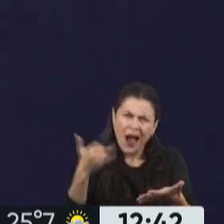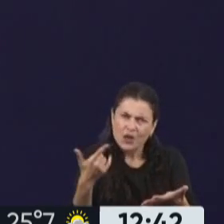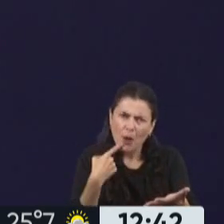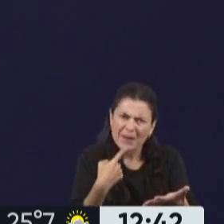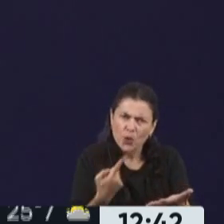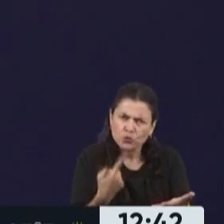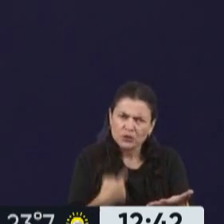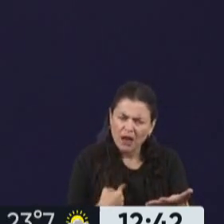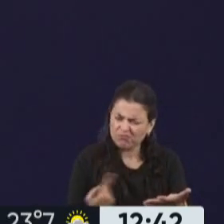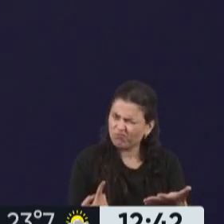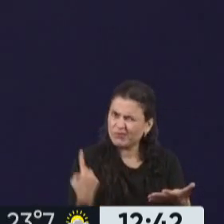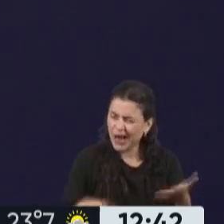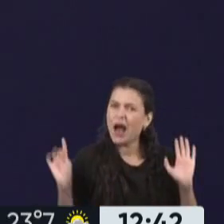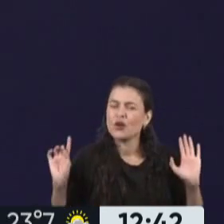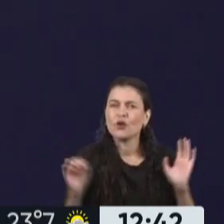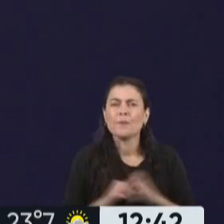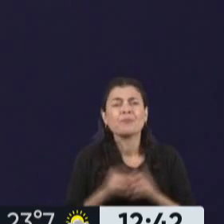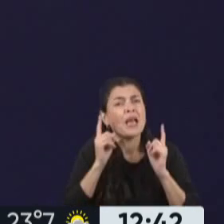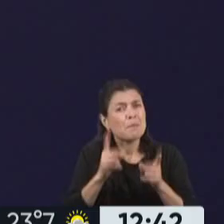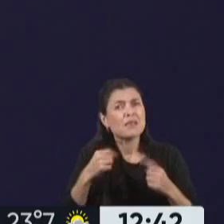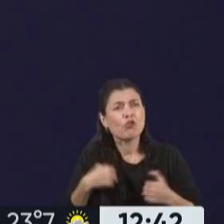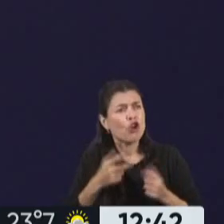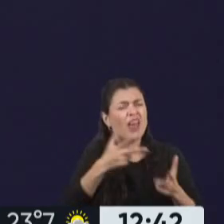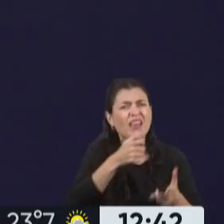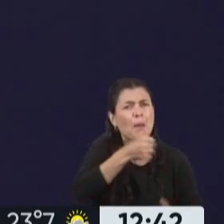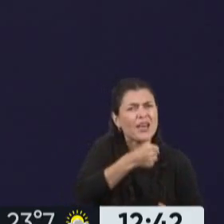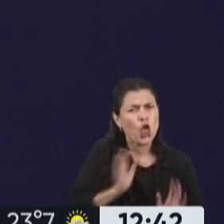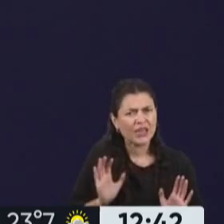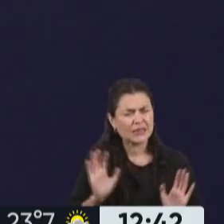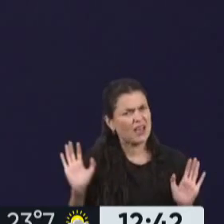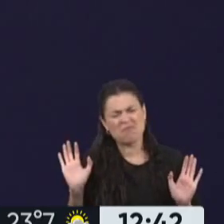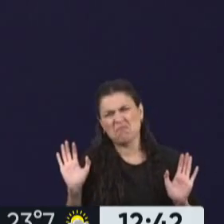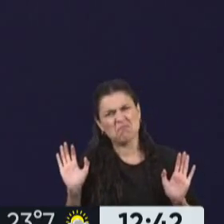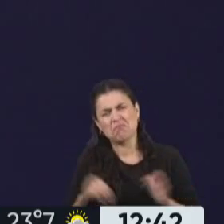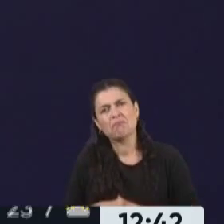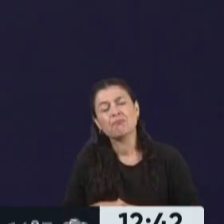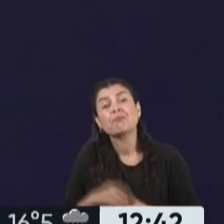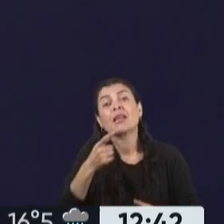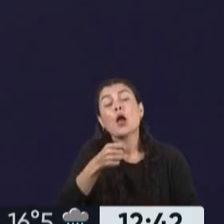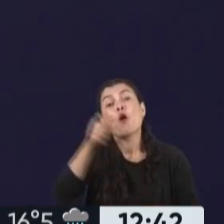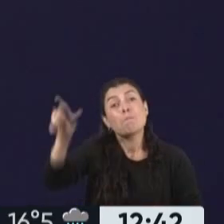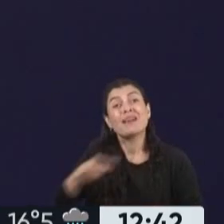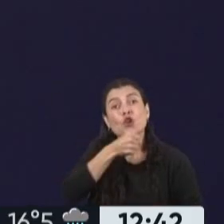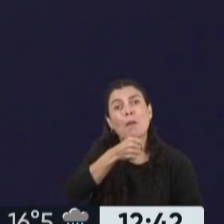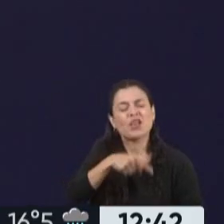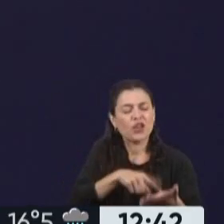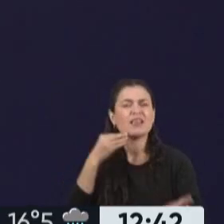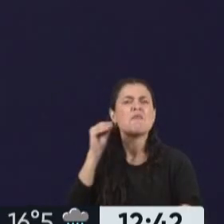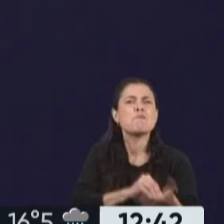efectivamente esto que les estoy contando se lo contamos al periodista. Y el periodista, increíblemente,